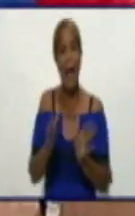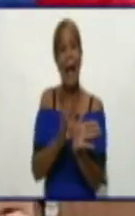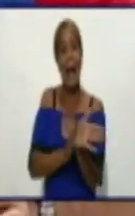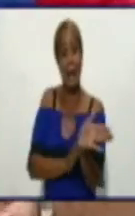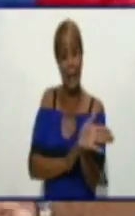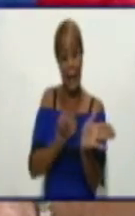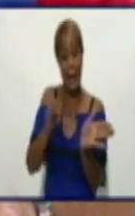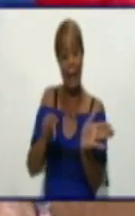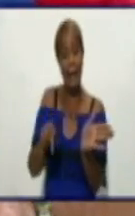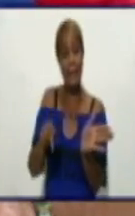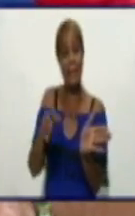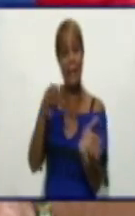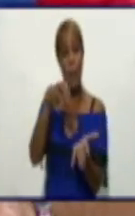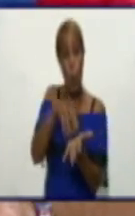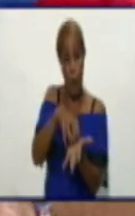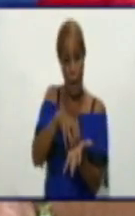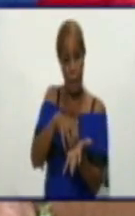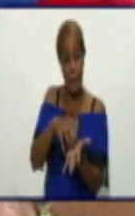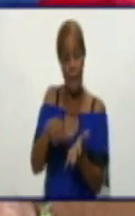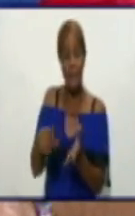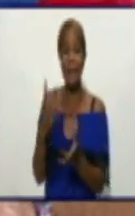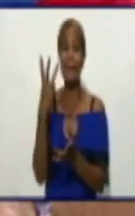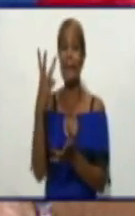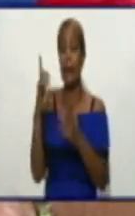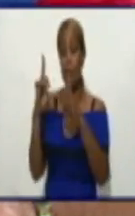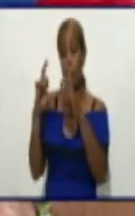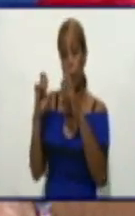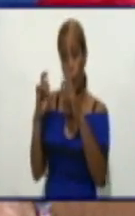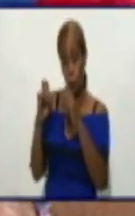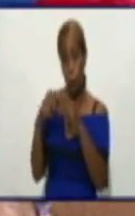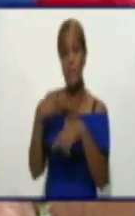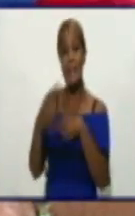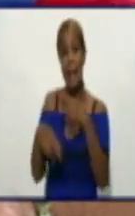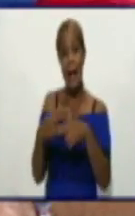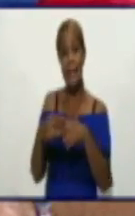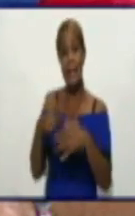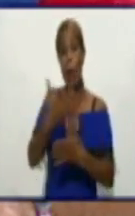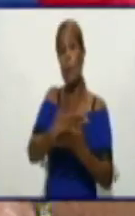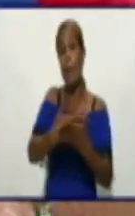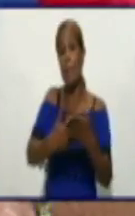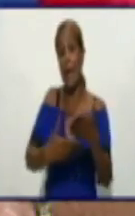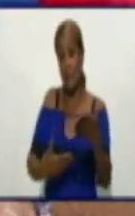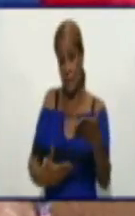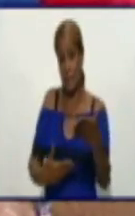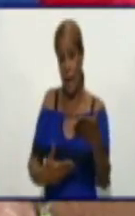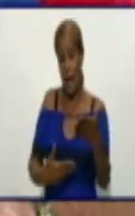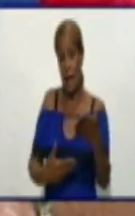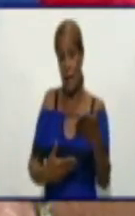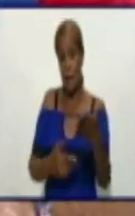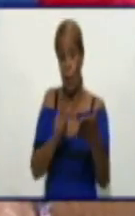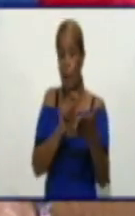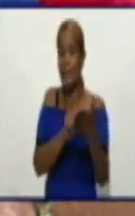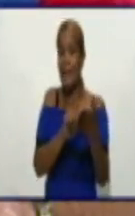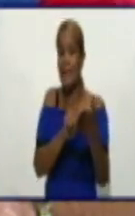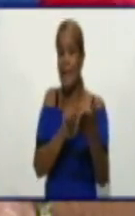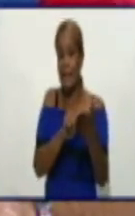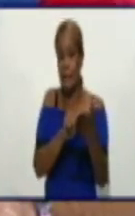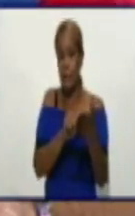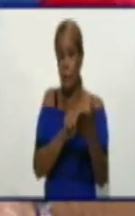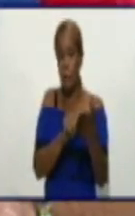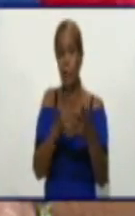los medios que tenemos nosotros en cada una de las bases, y se le llena una planilla de censo. Ya, ese es el requisito inicial. Y después, a partir de que se